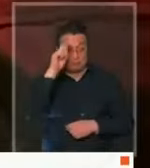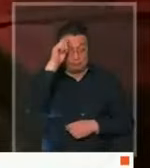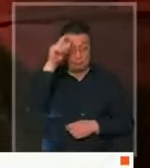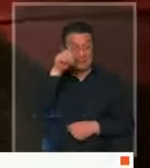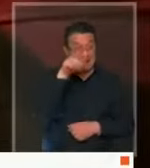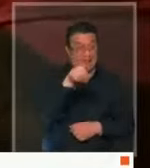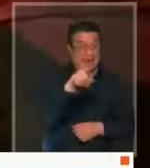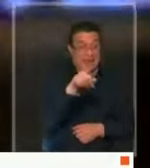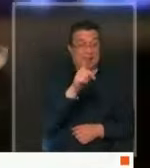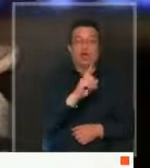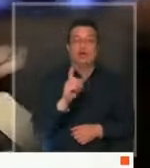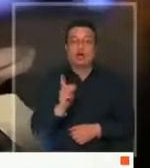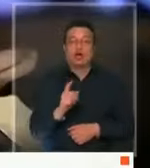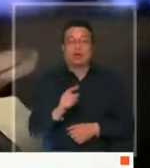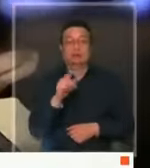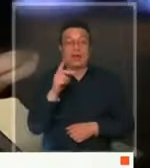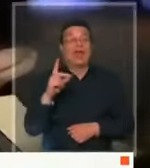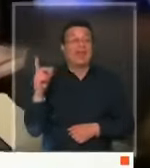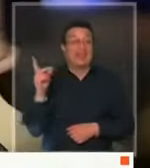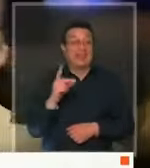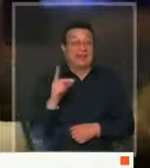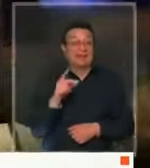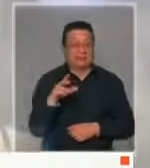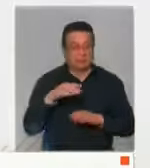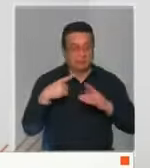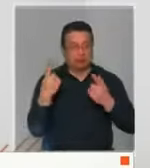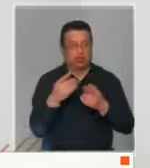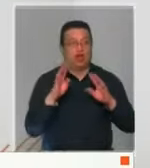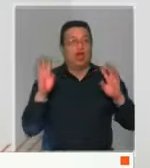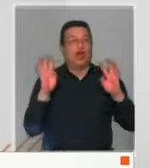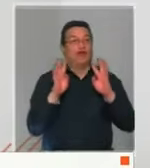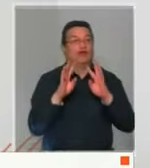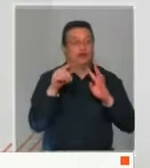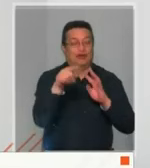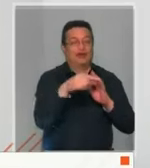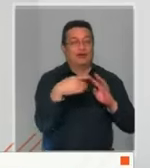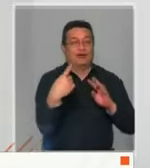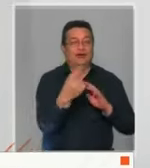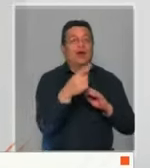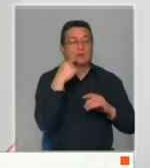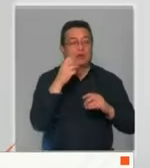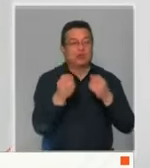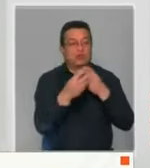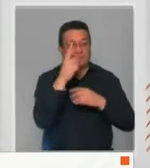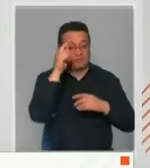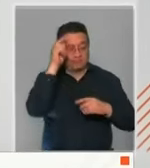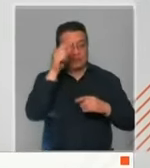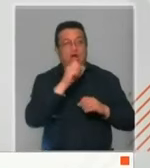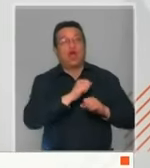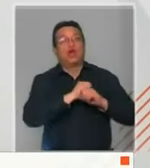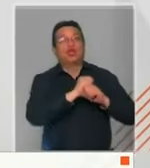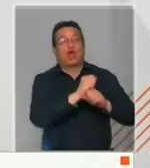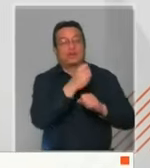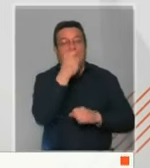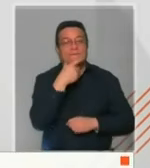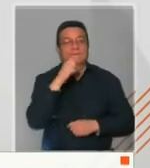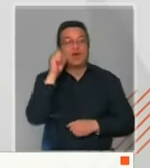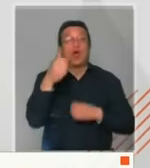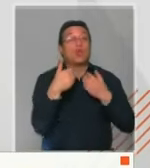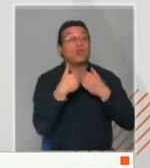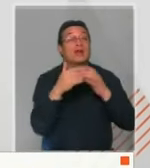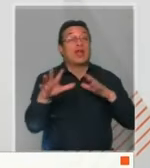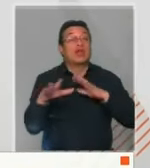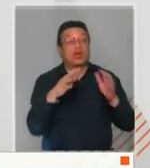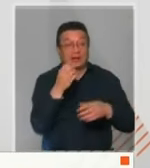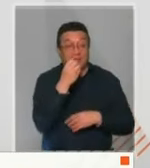diputado Naranjo. Yo creo que la derecha me ha ido convenciendo que han inaugurado una nueva especie de ideología que es antigabrielismo. Todo lo que plantea el presidente